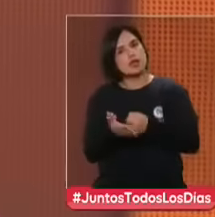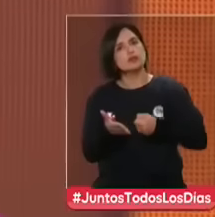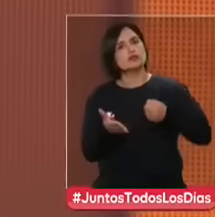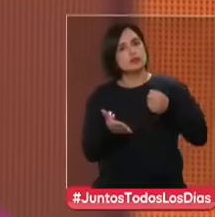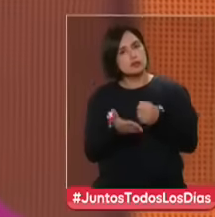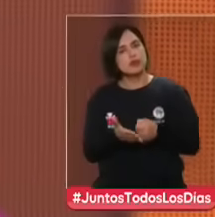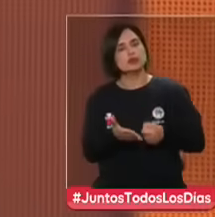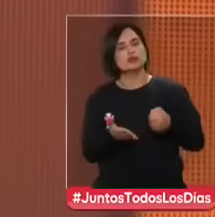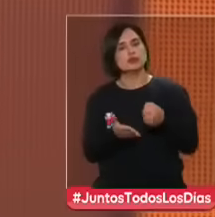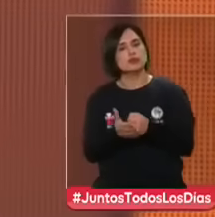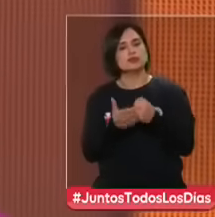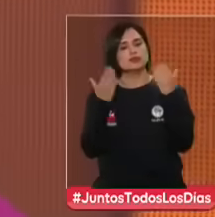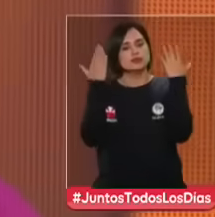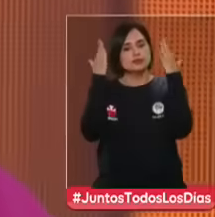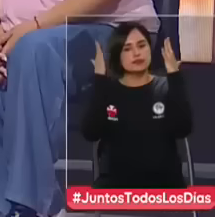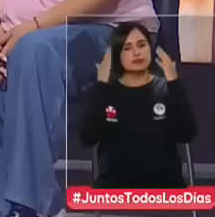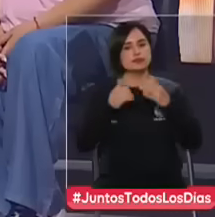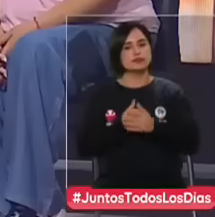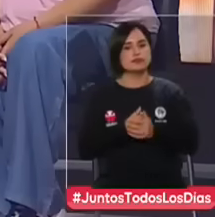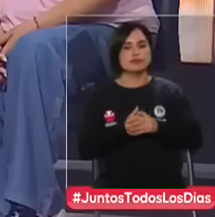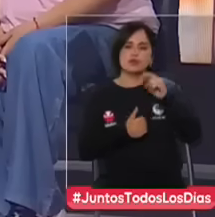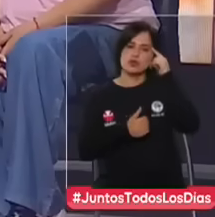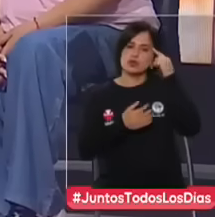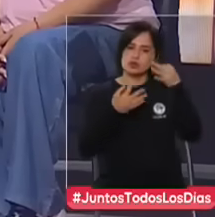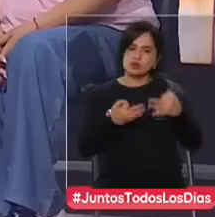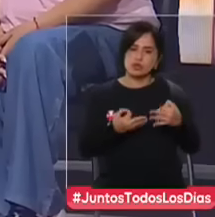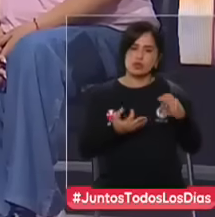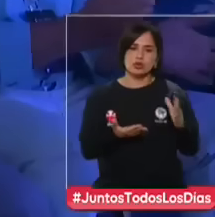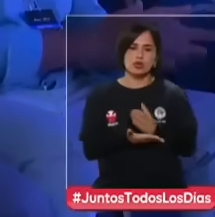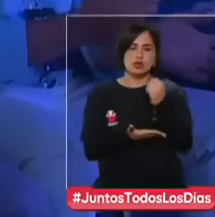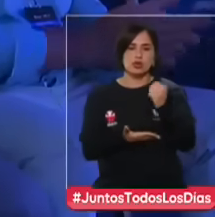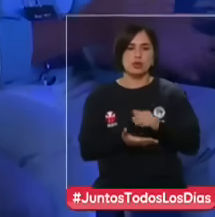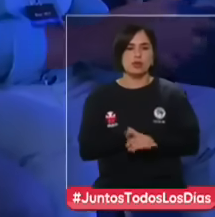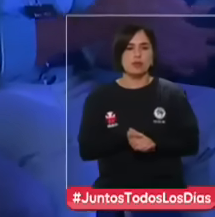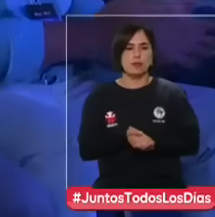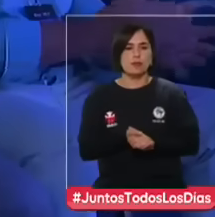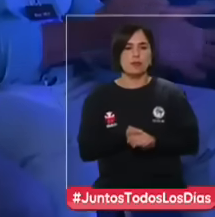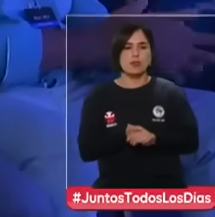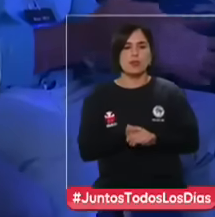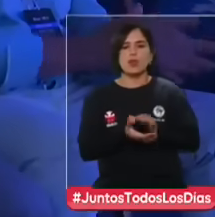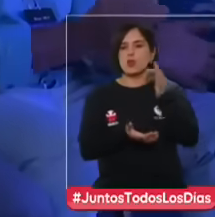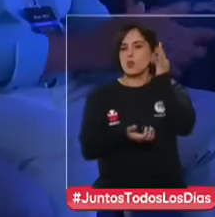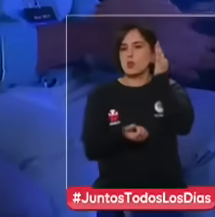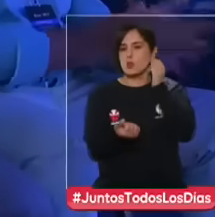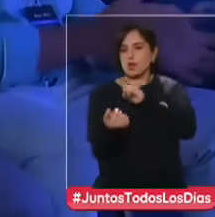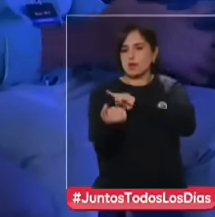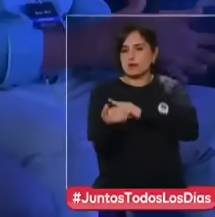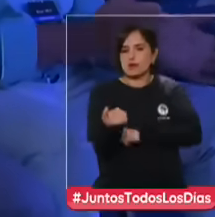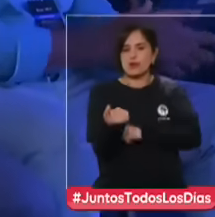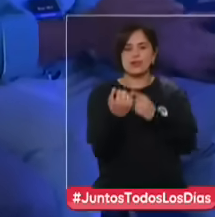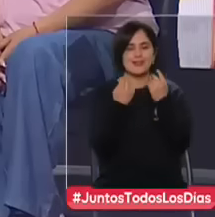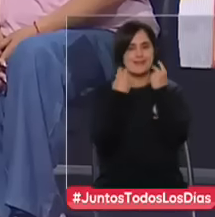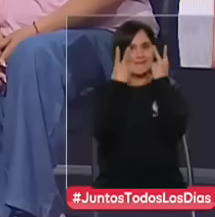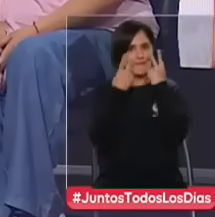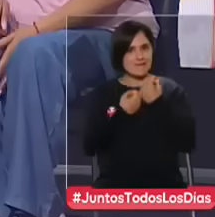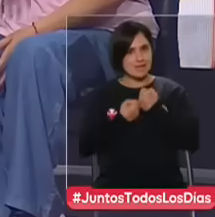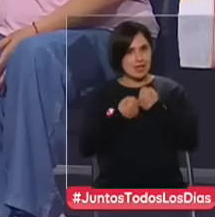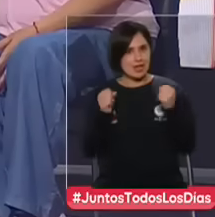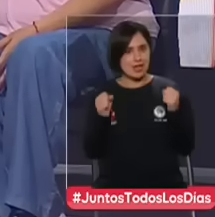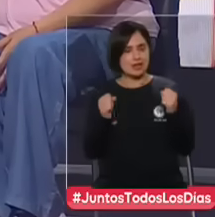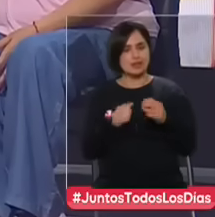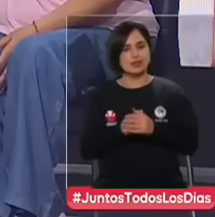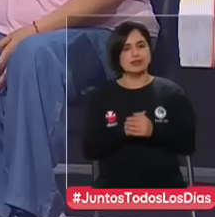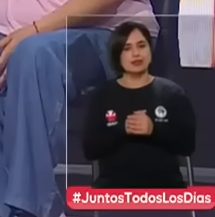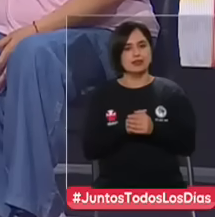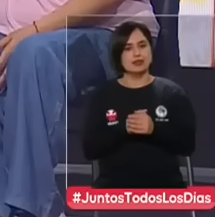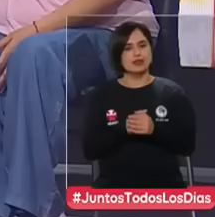dándole nomás. Y estoy seguro que así va a ser. Porque tú también eres una mujer fuerte. Eres una mujer valiente. Eres una niña fuerte, una